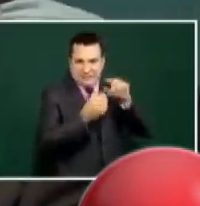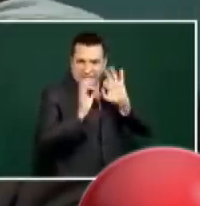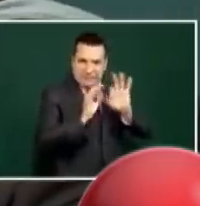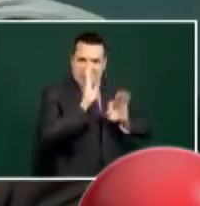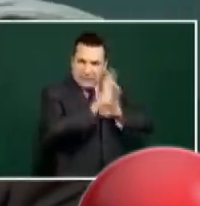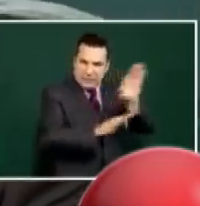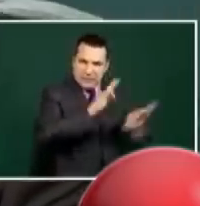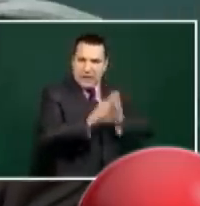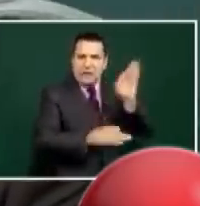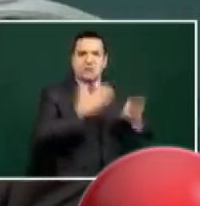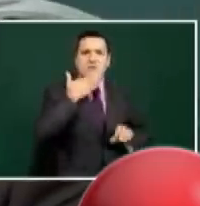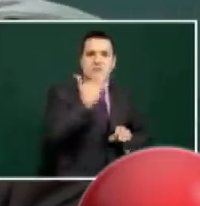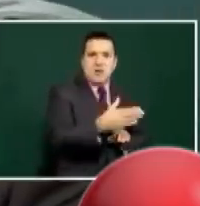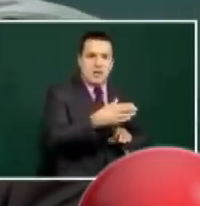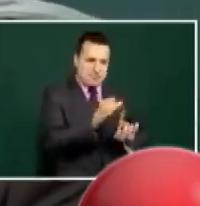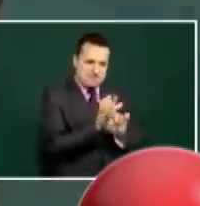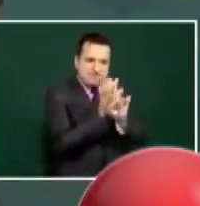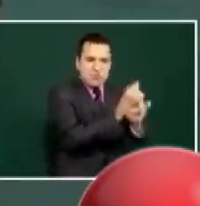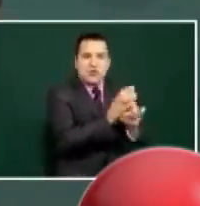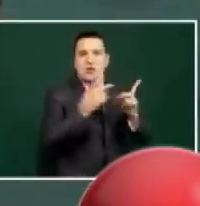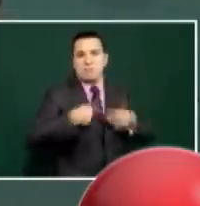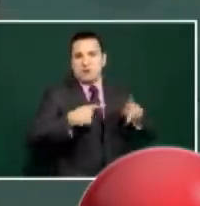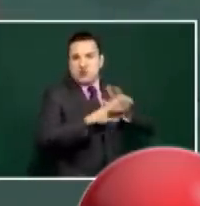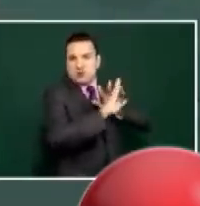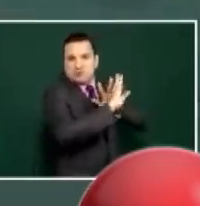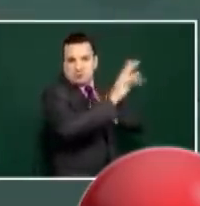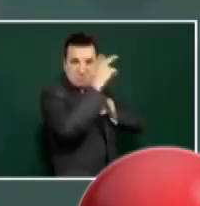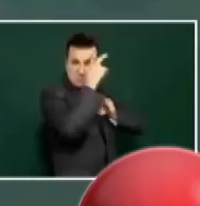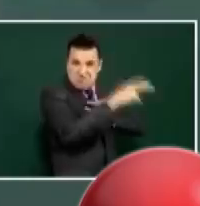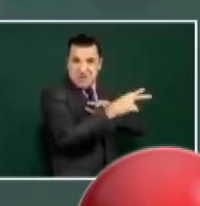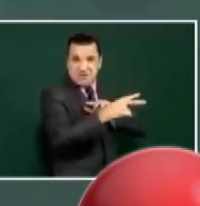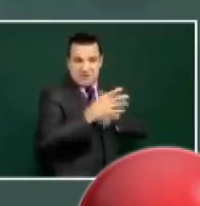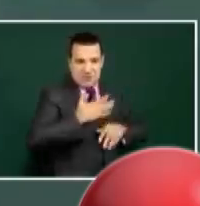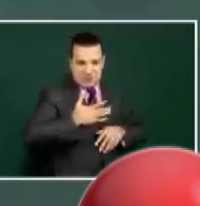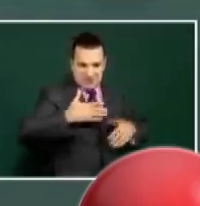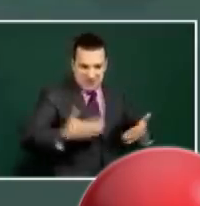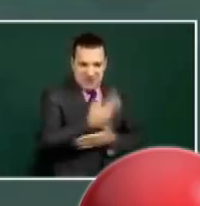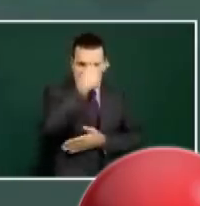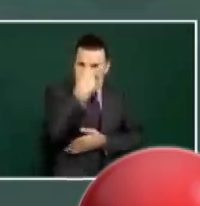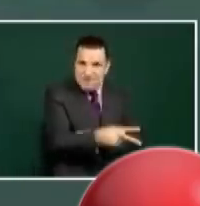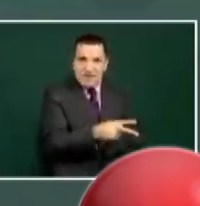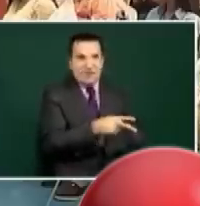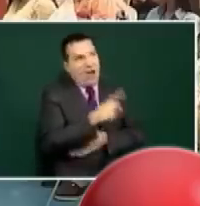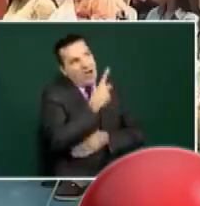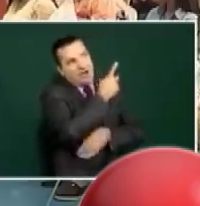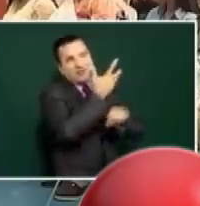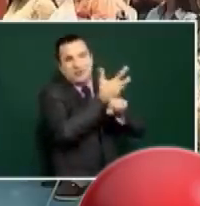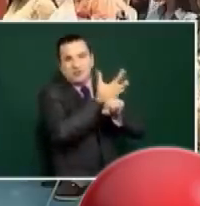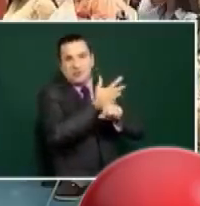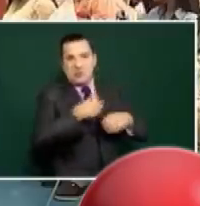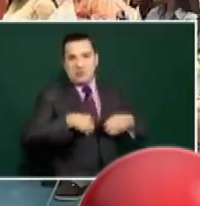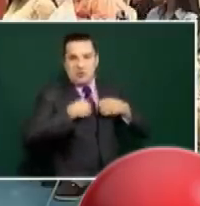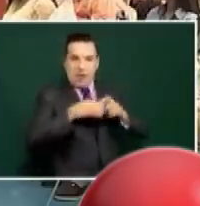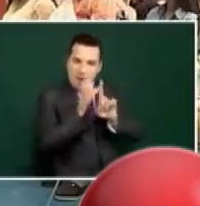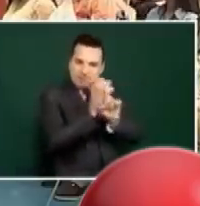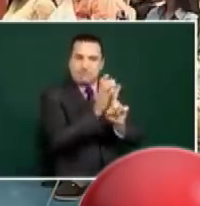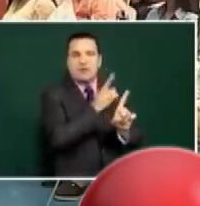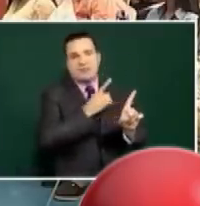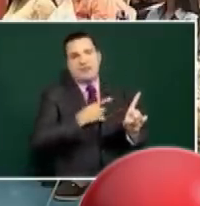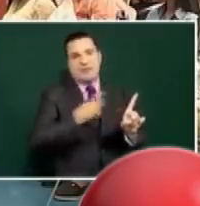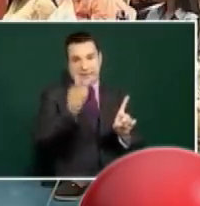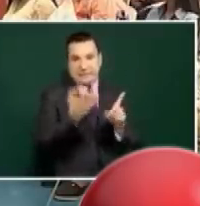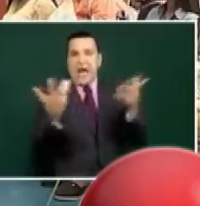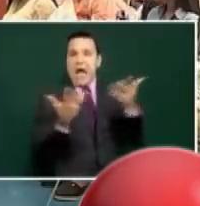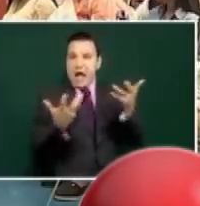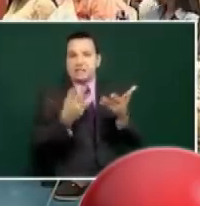proteja a nuestros paisanos. Eso lo estamos haciendo. Ya se termina de que